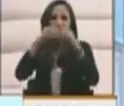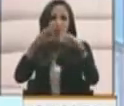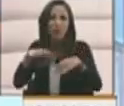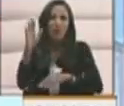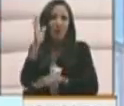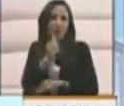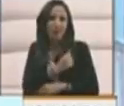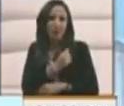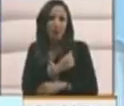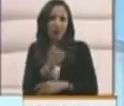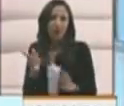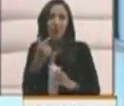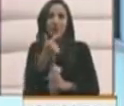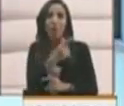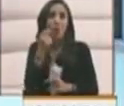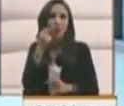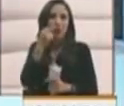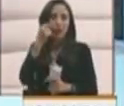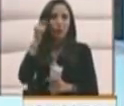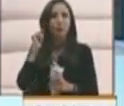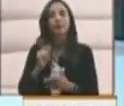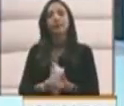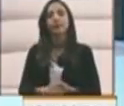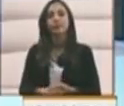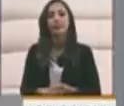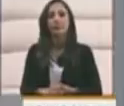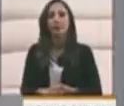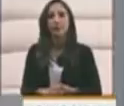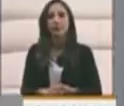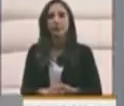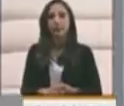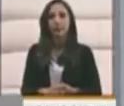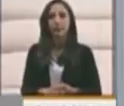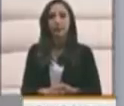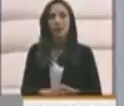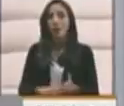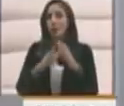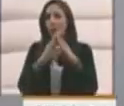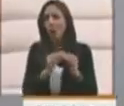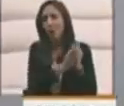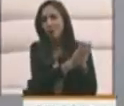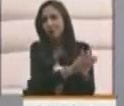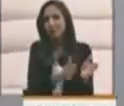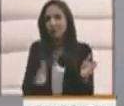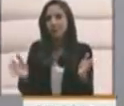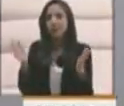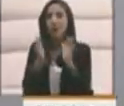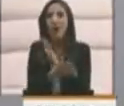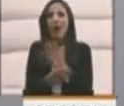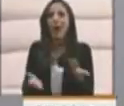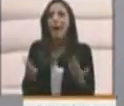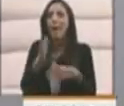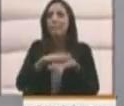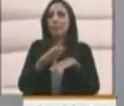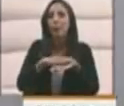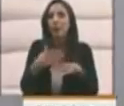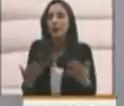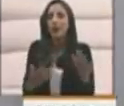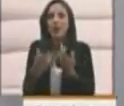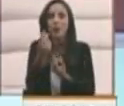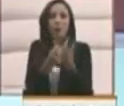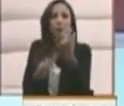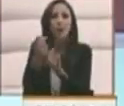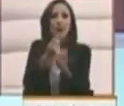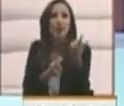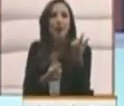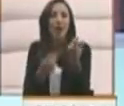Y todo esto además se acelera por acciones económicas, por acciones financieras que